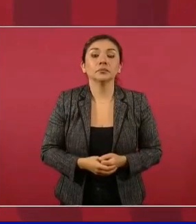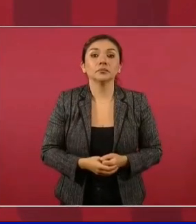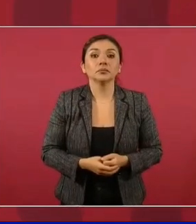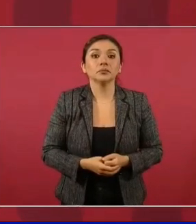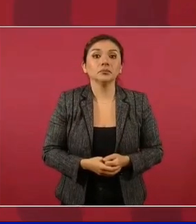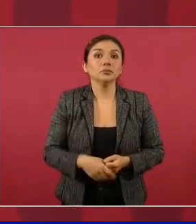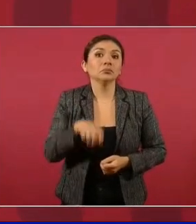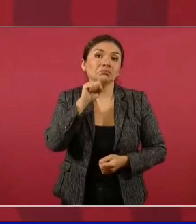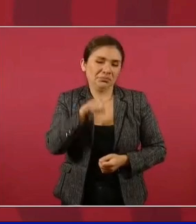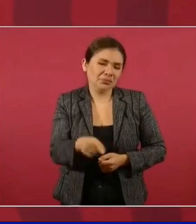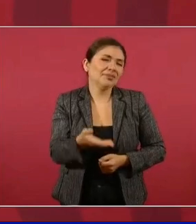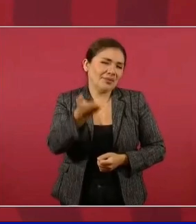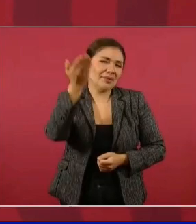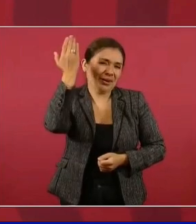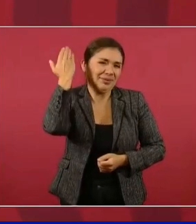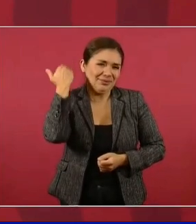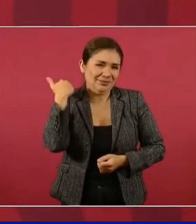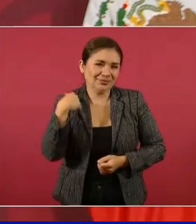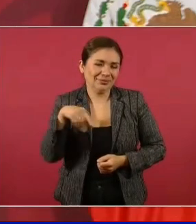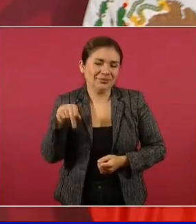de antes, desde luego,